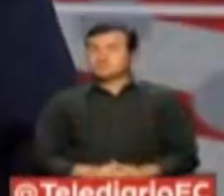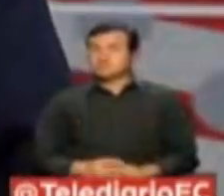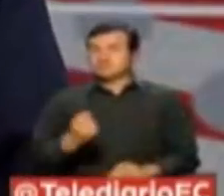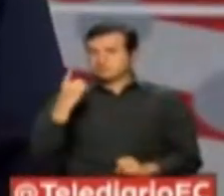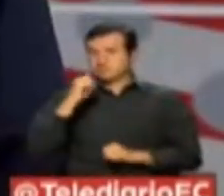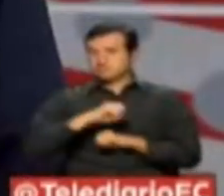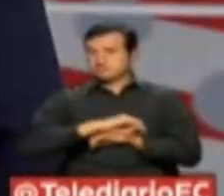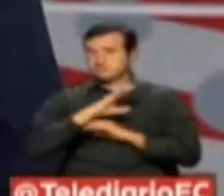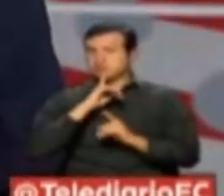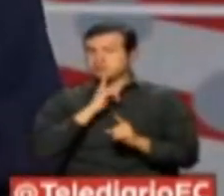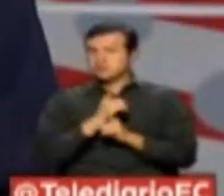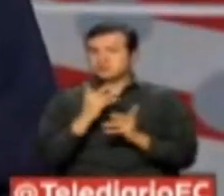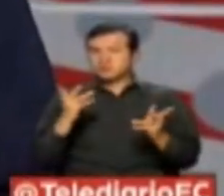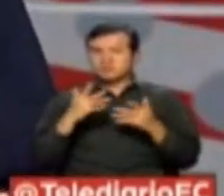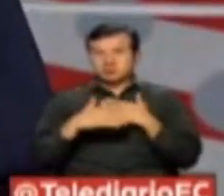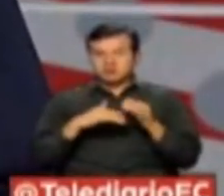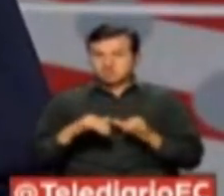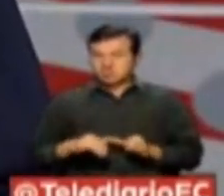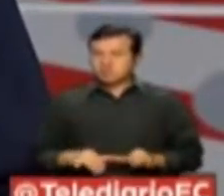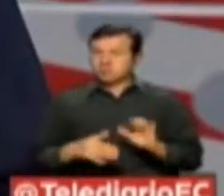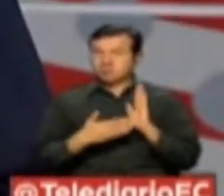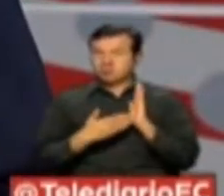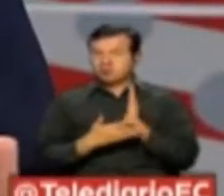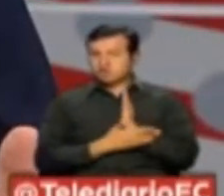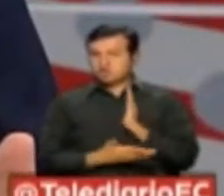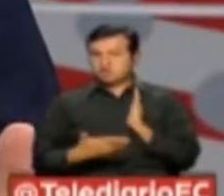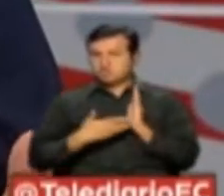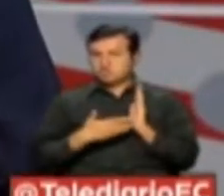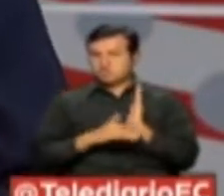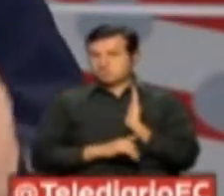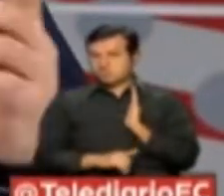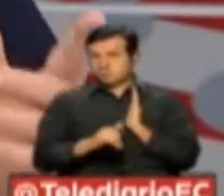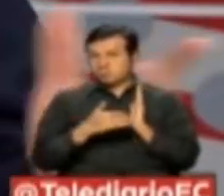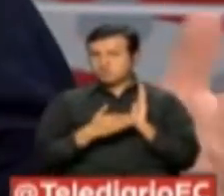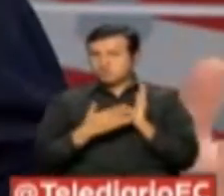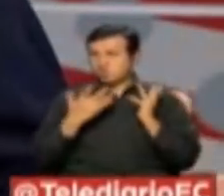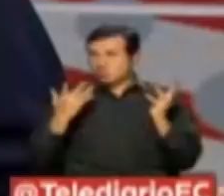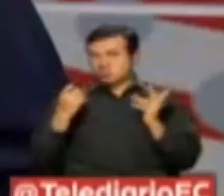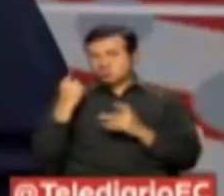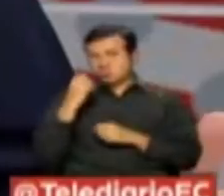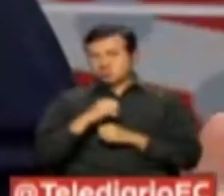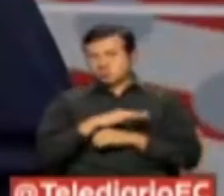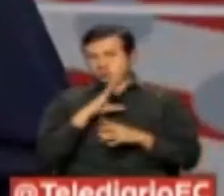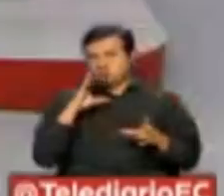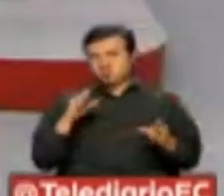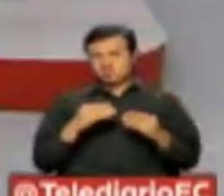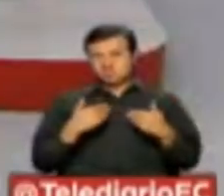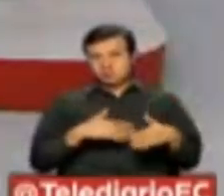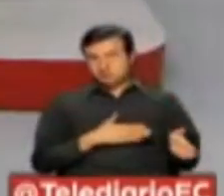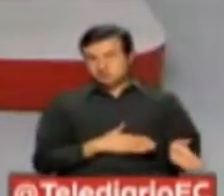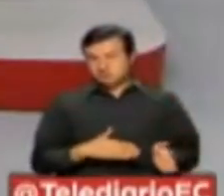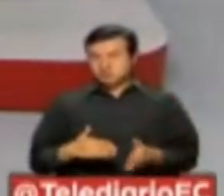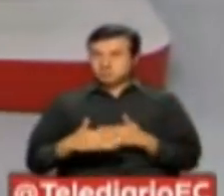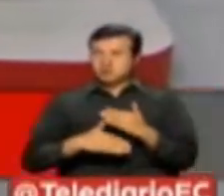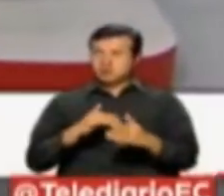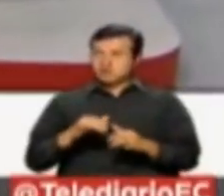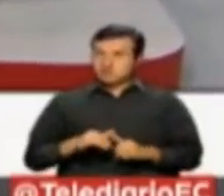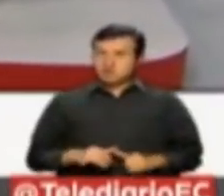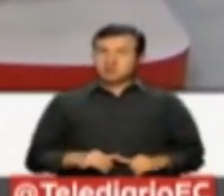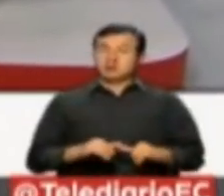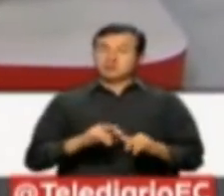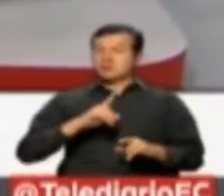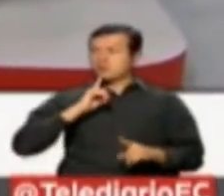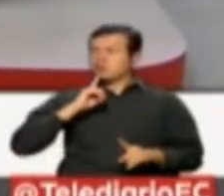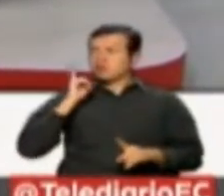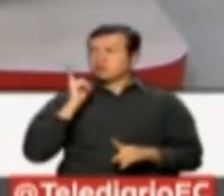como se entiende también la continuidad del modelo como se entiende el modelo como tal y luego la continuidad sin